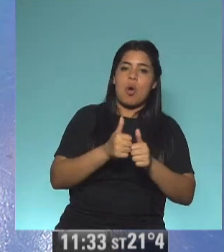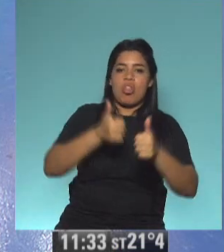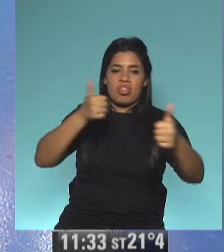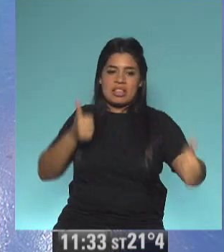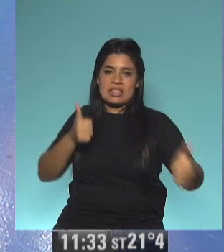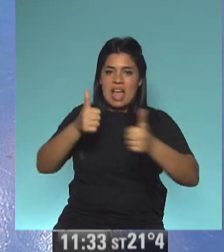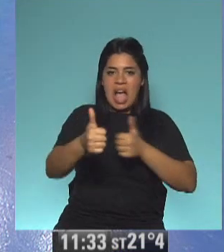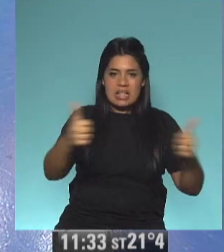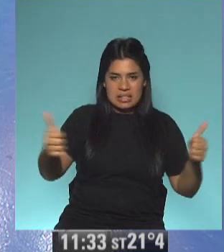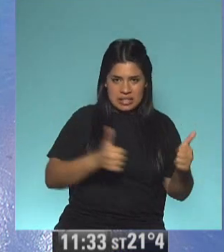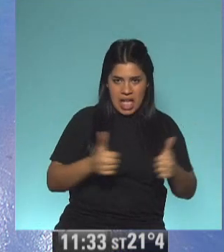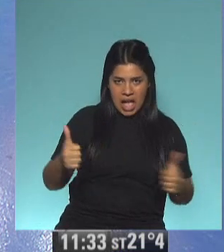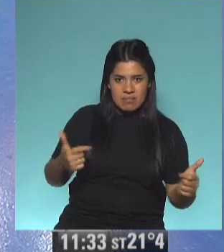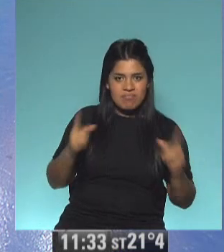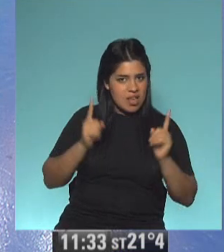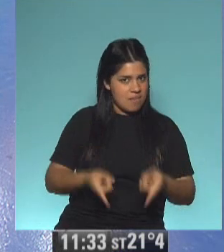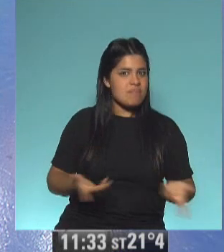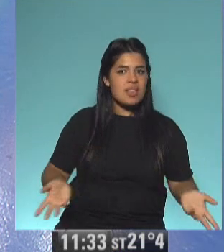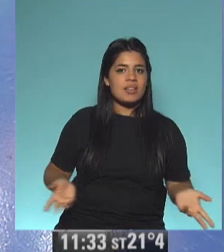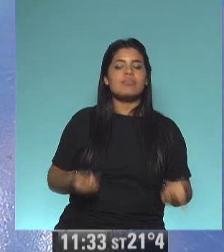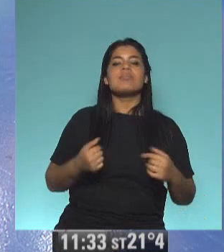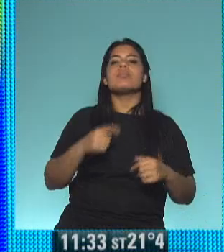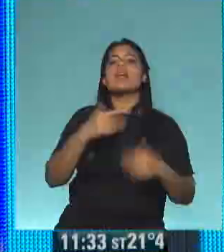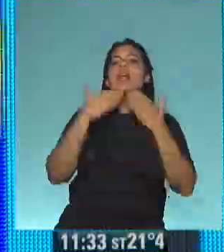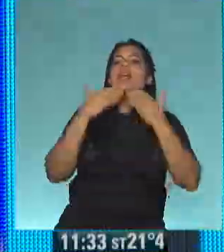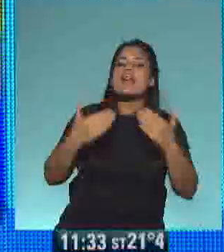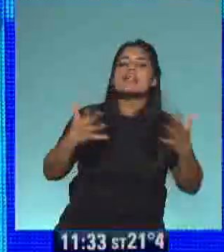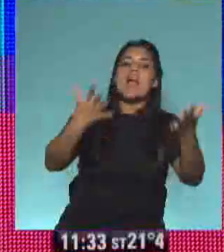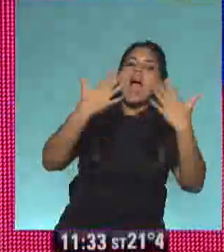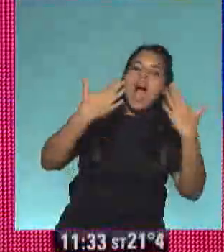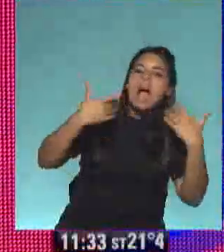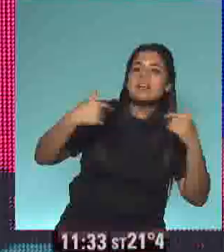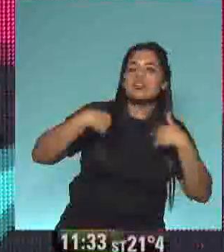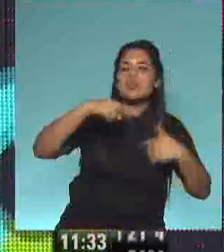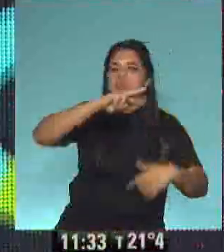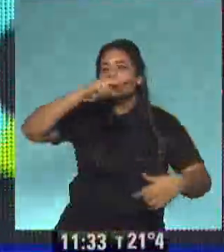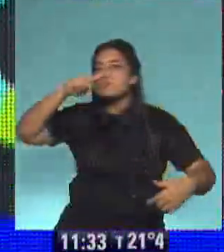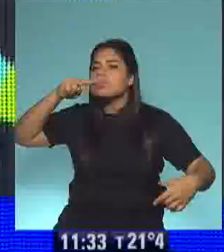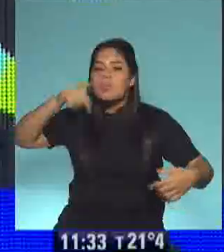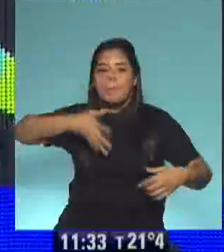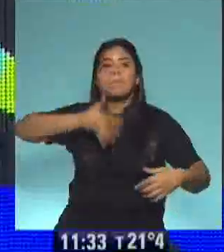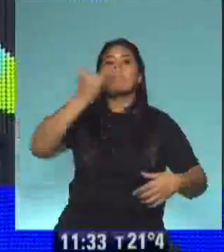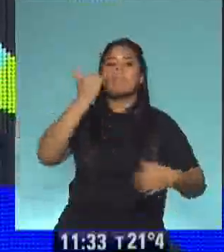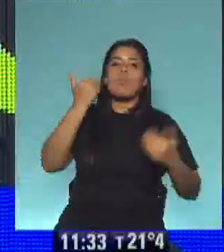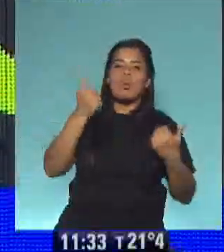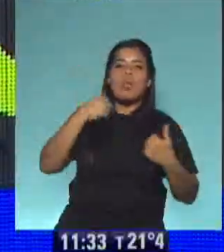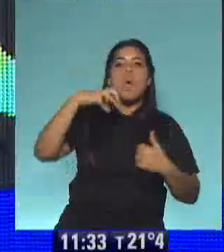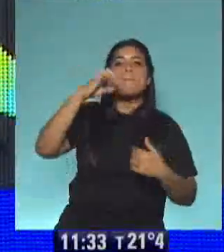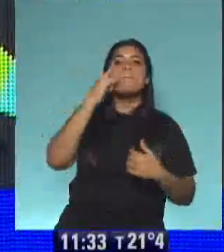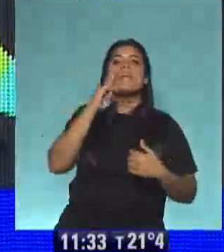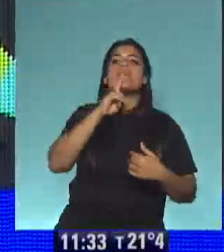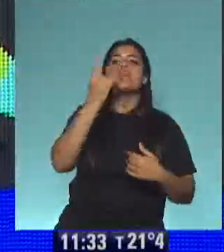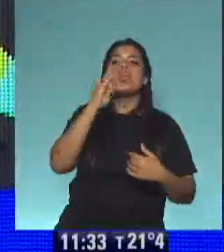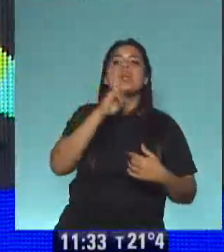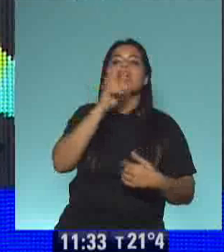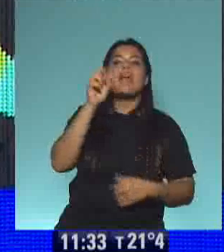con la nariz. Pero bueno, entonces a través del aire es que entran esas partículas y ahí es que pasa la pituitaria y al nervio